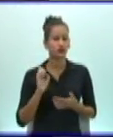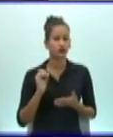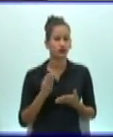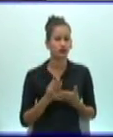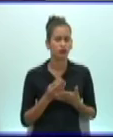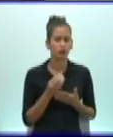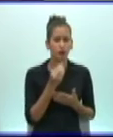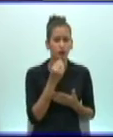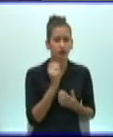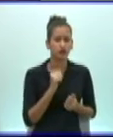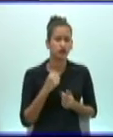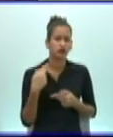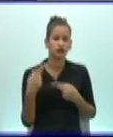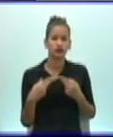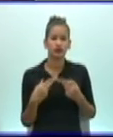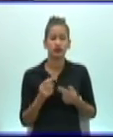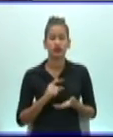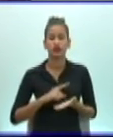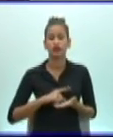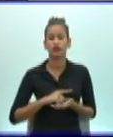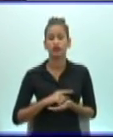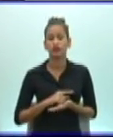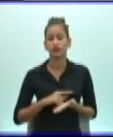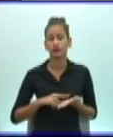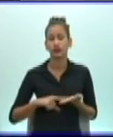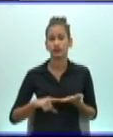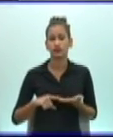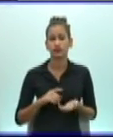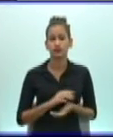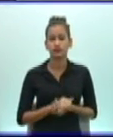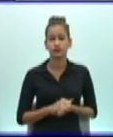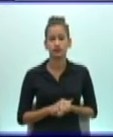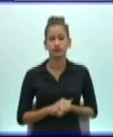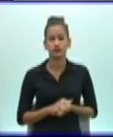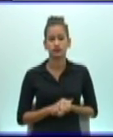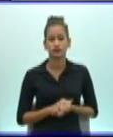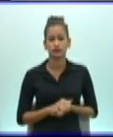pueden hacer en todo el transcurso de la semana.